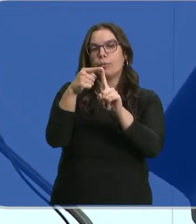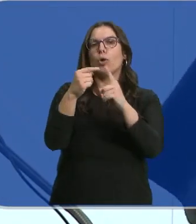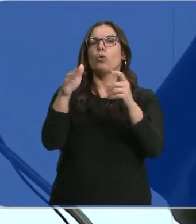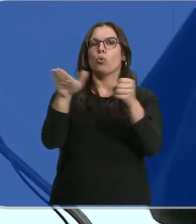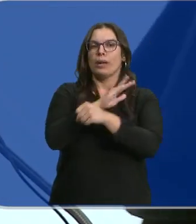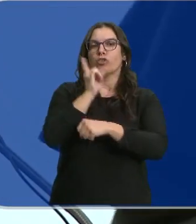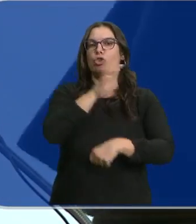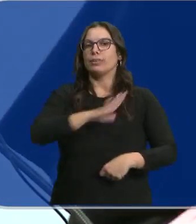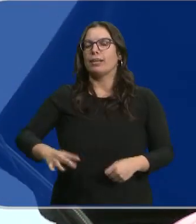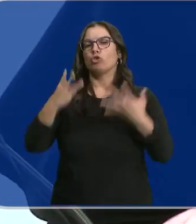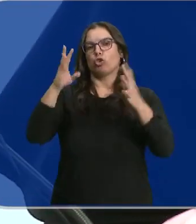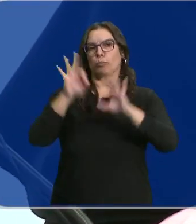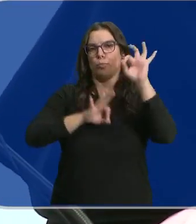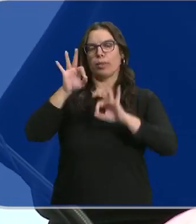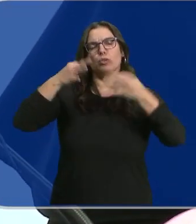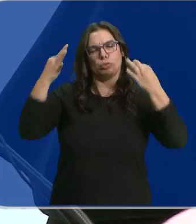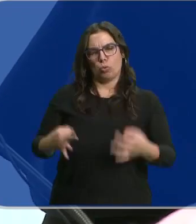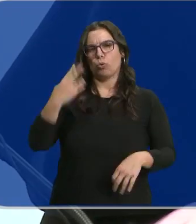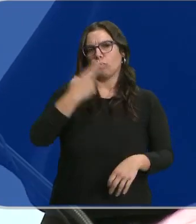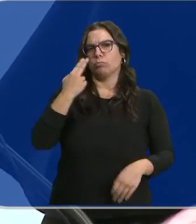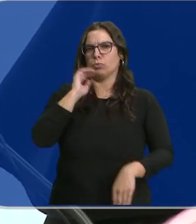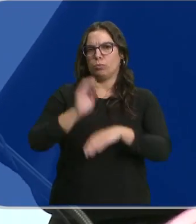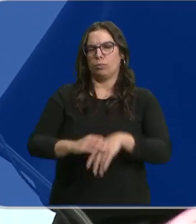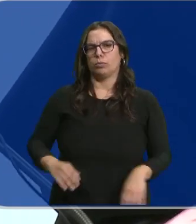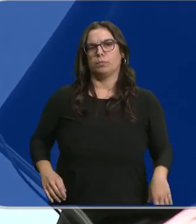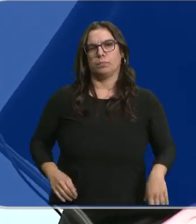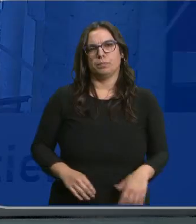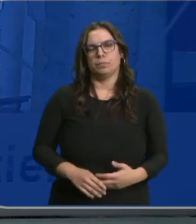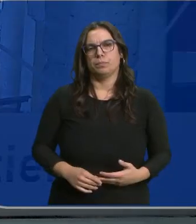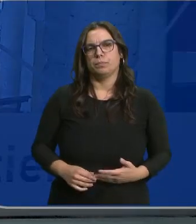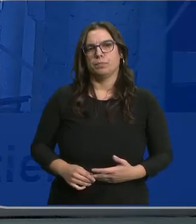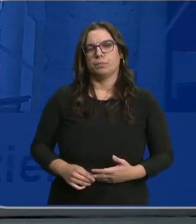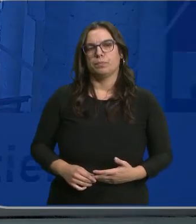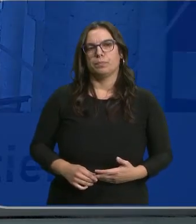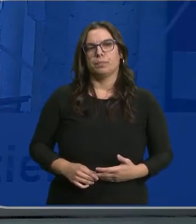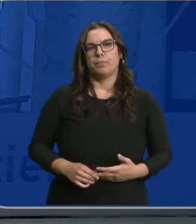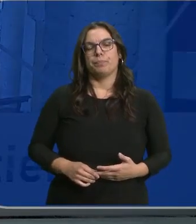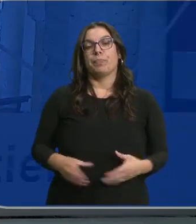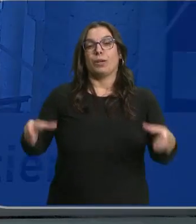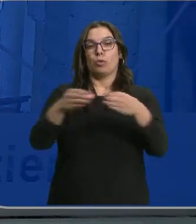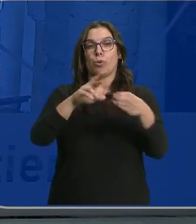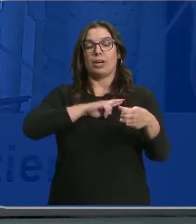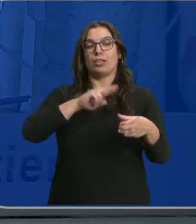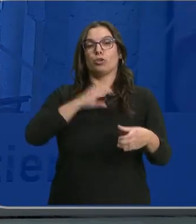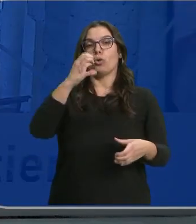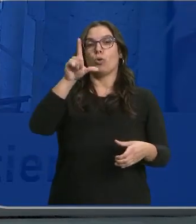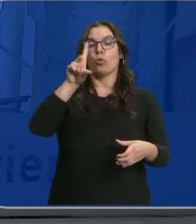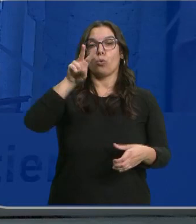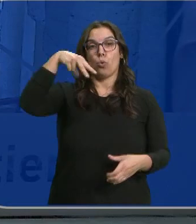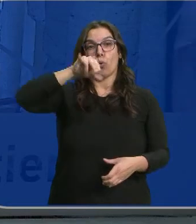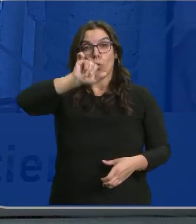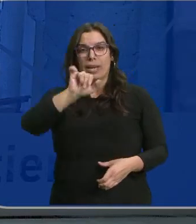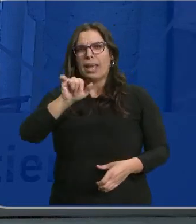ese 8% y le aseguro que llegaremos a ese 8% de tasa de interinidad. La Orden de Cluny fue uno de los movimientos religiosos